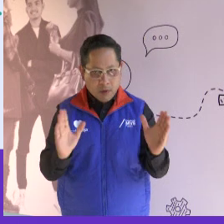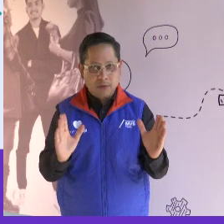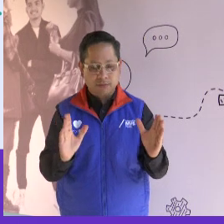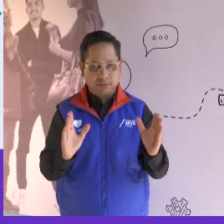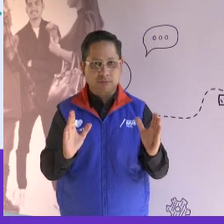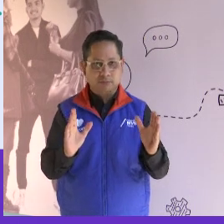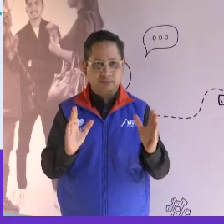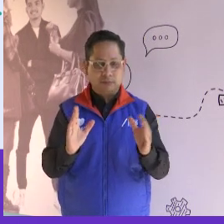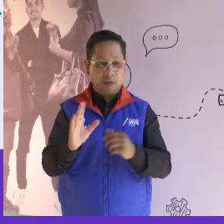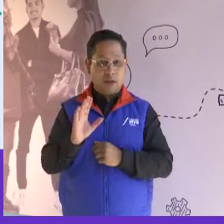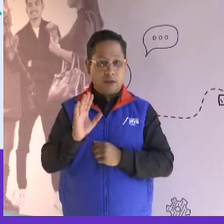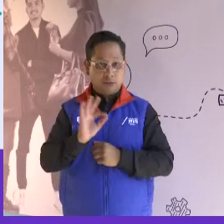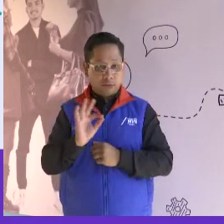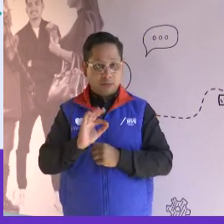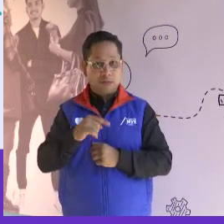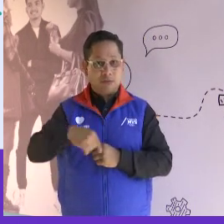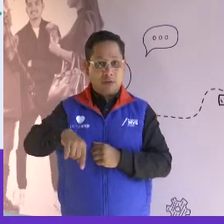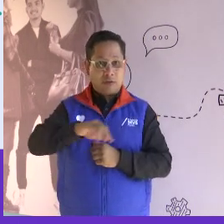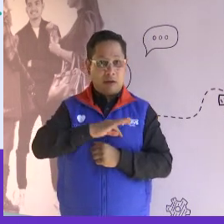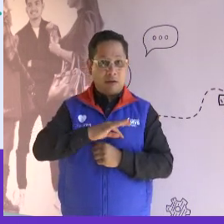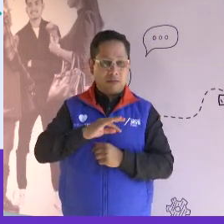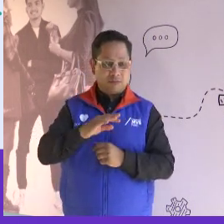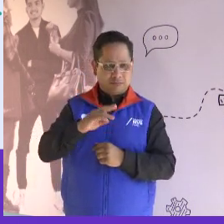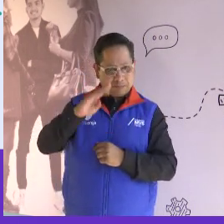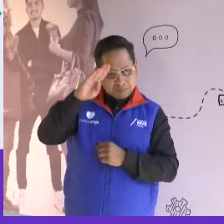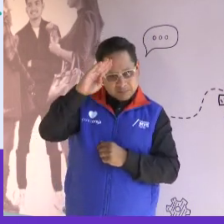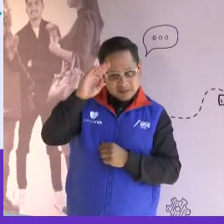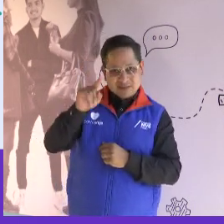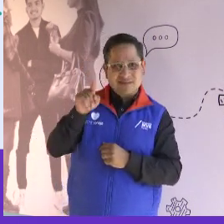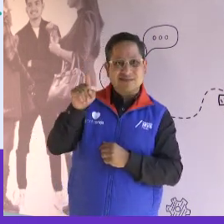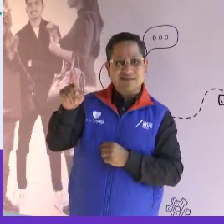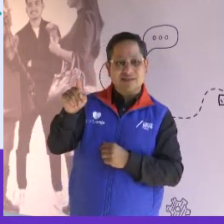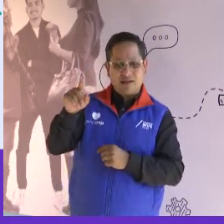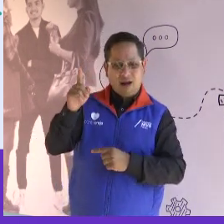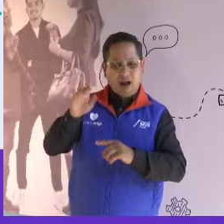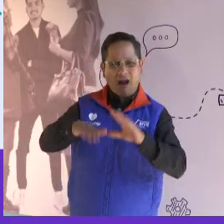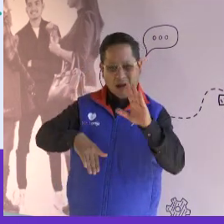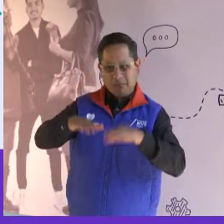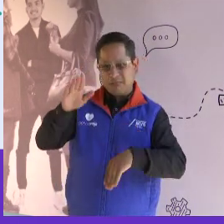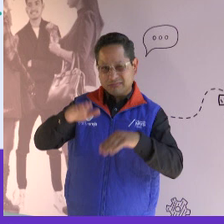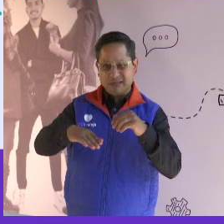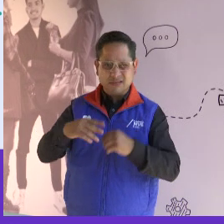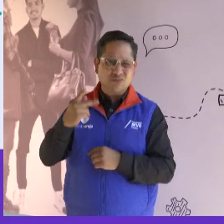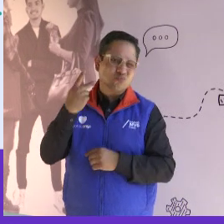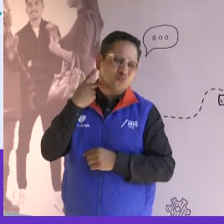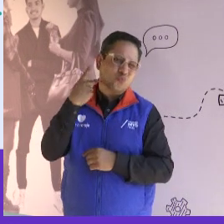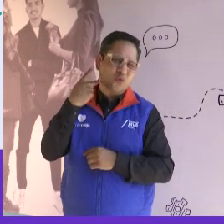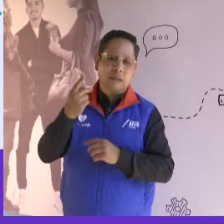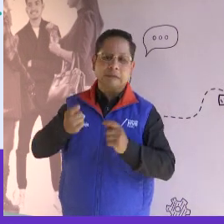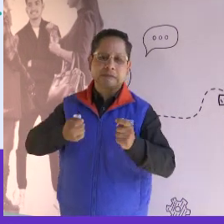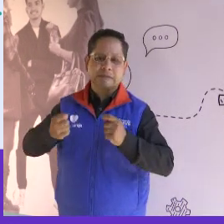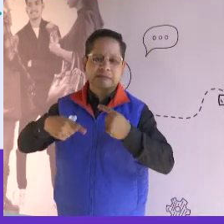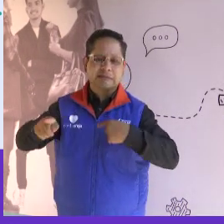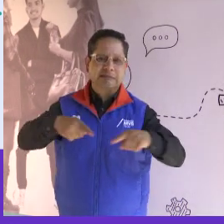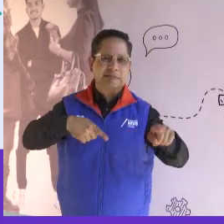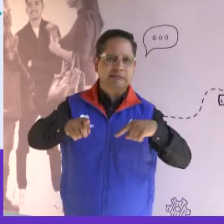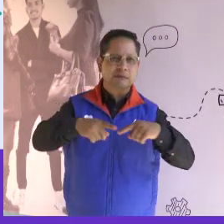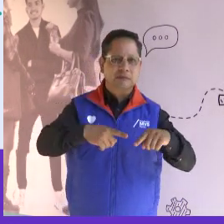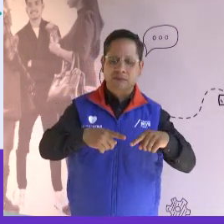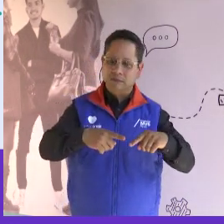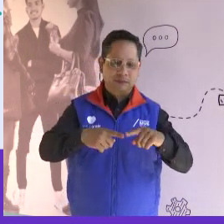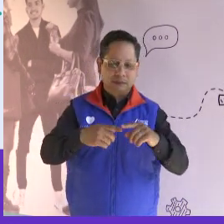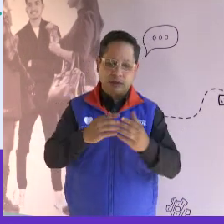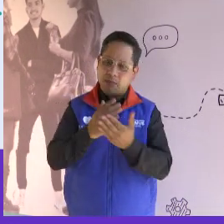para escapar al control político de las propuestas, pues me parece que el trabajo en red, no solo